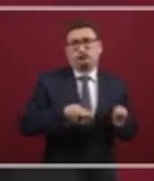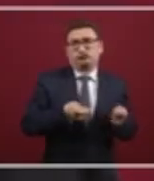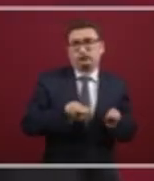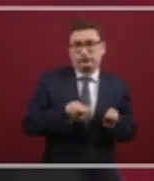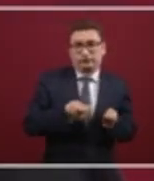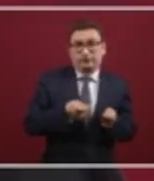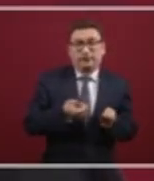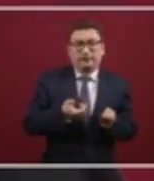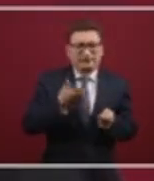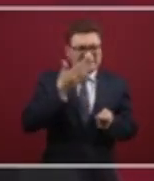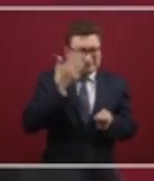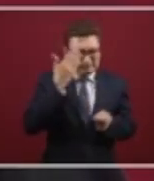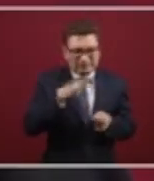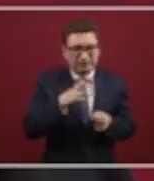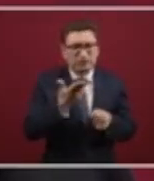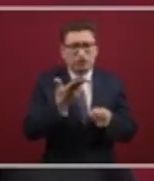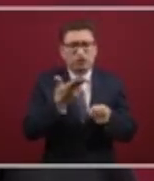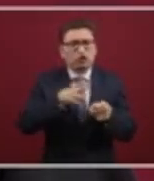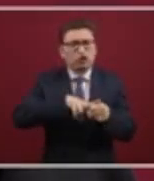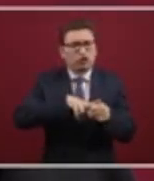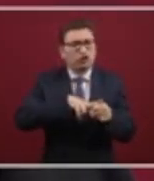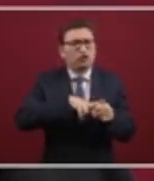¿Sabes cuántos hospitales,